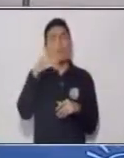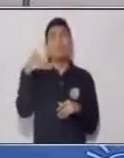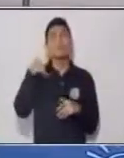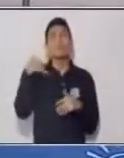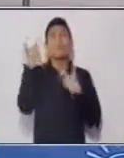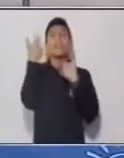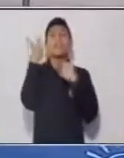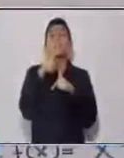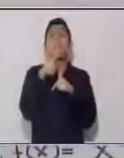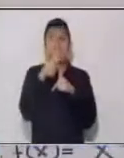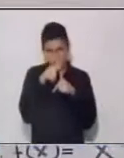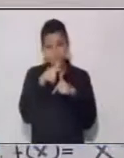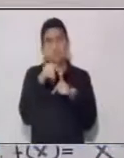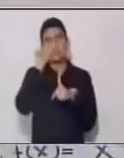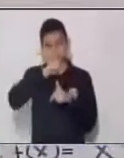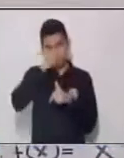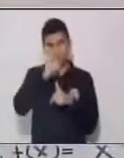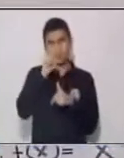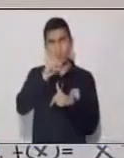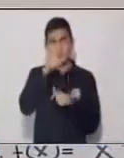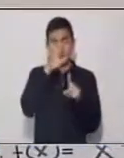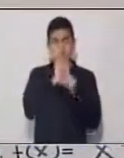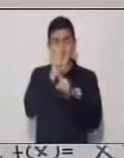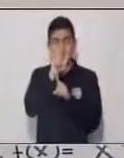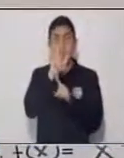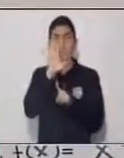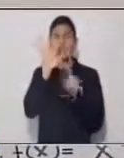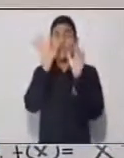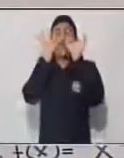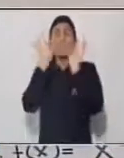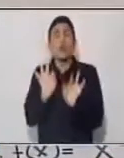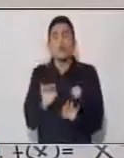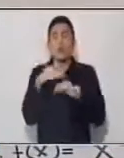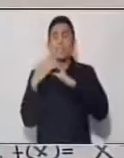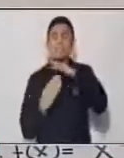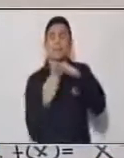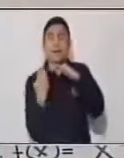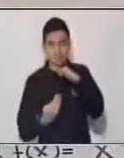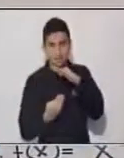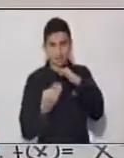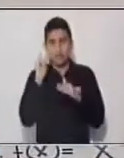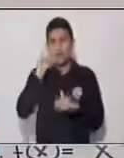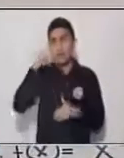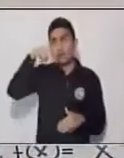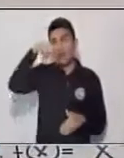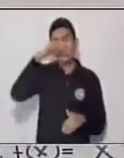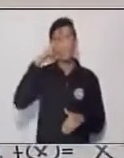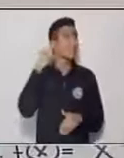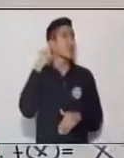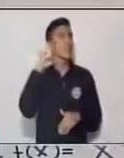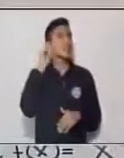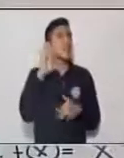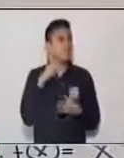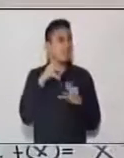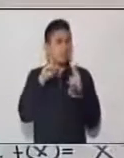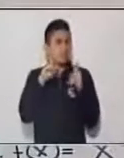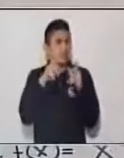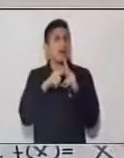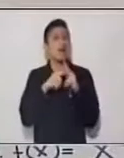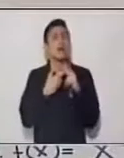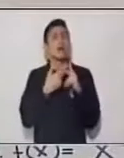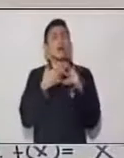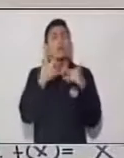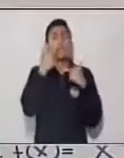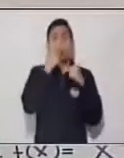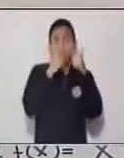límites. Podemos observar su forma básica aquí. La integral desde el límite a hasta